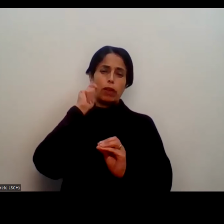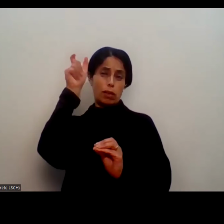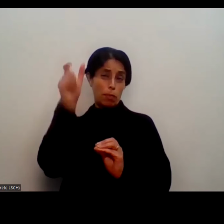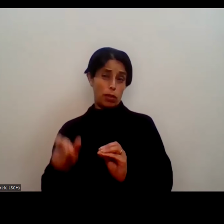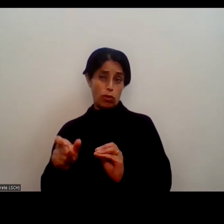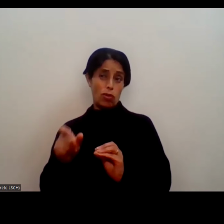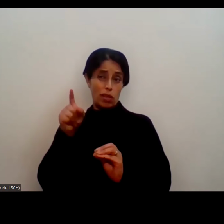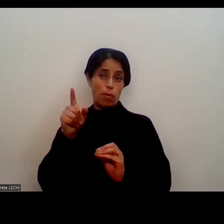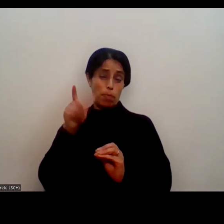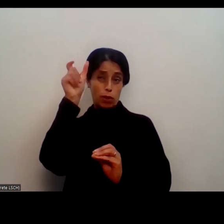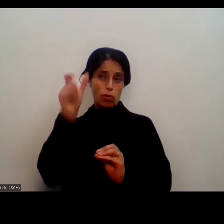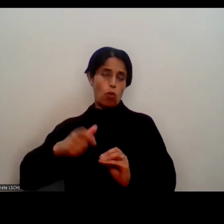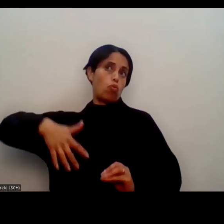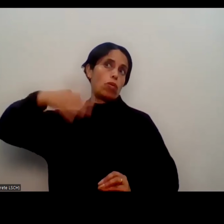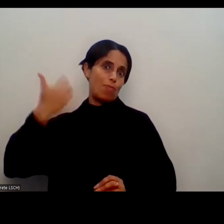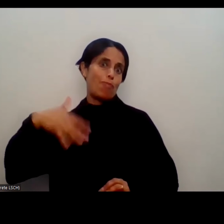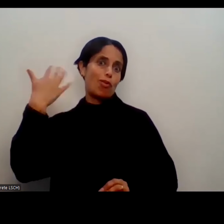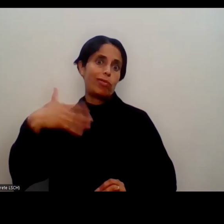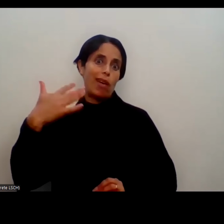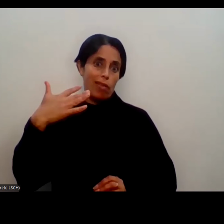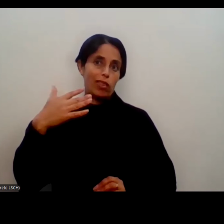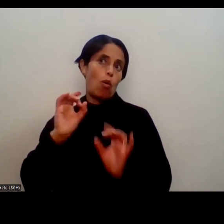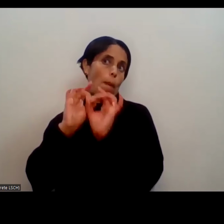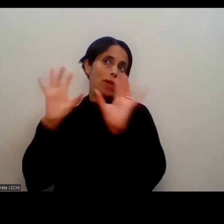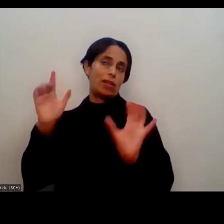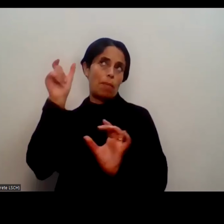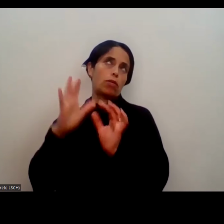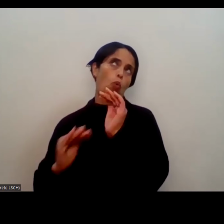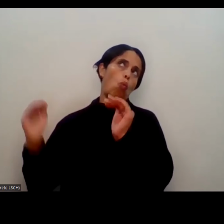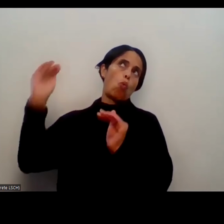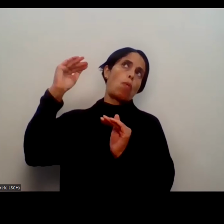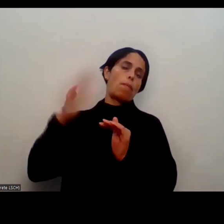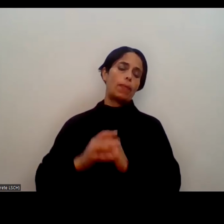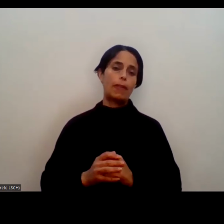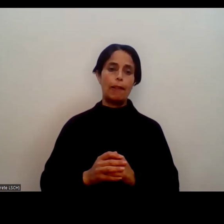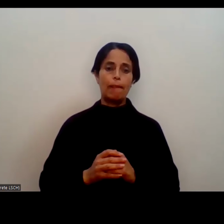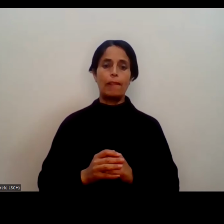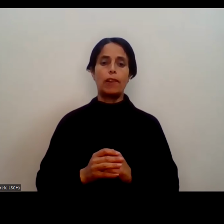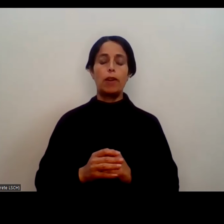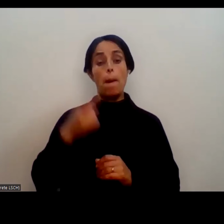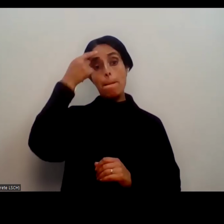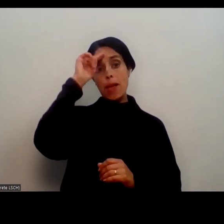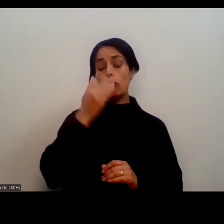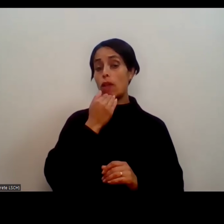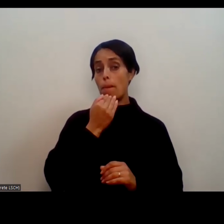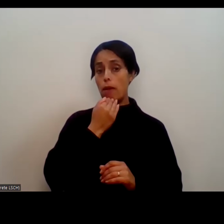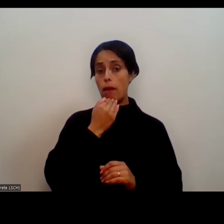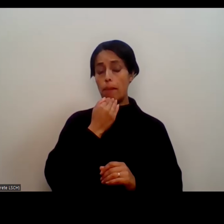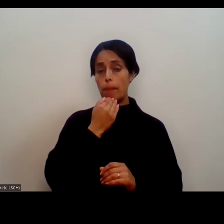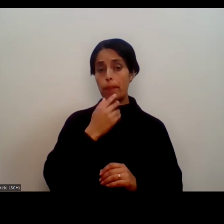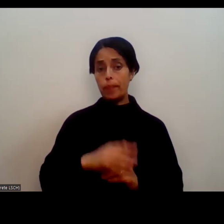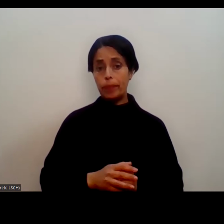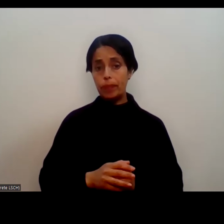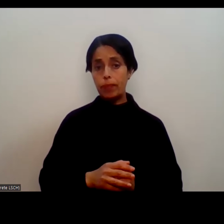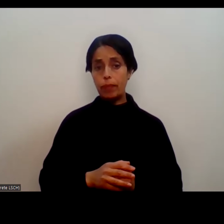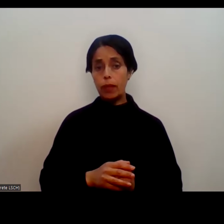más conspicuo es o más especial. Mm. Pero al mismo tiempo, también llegamos